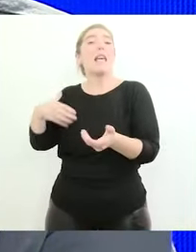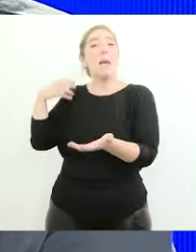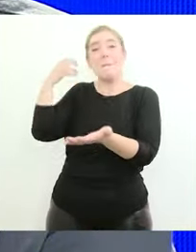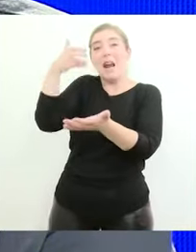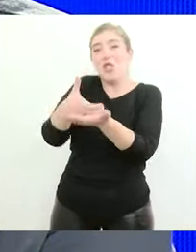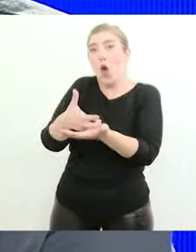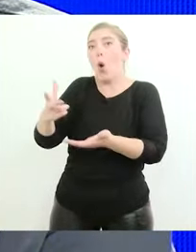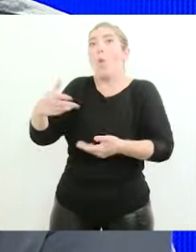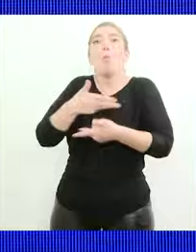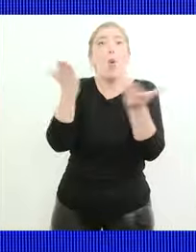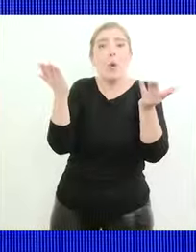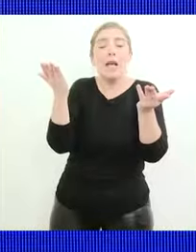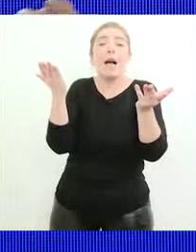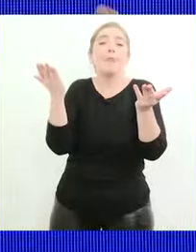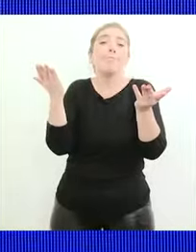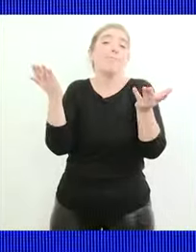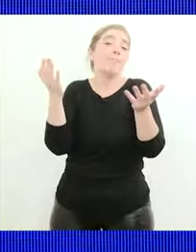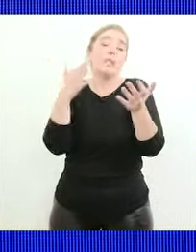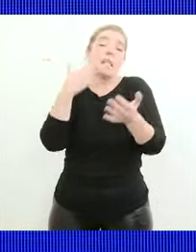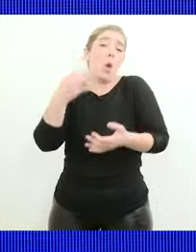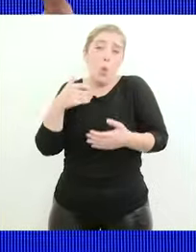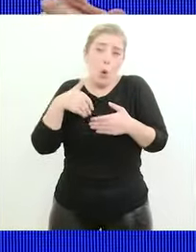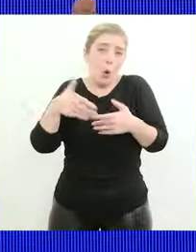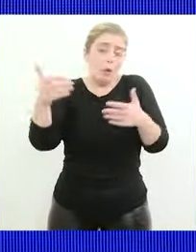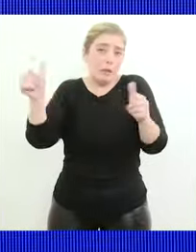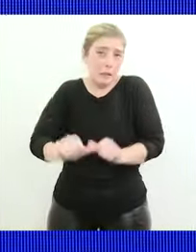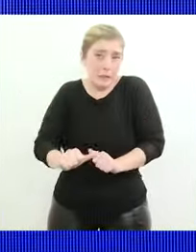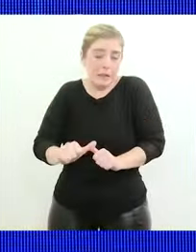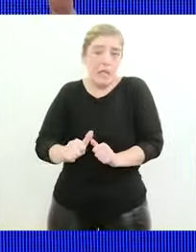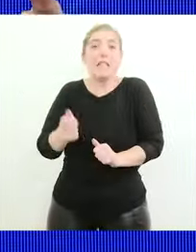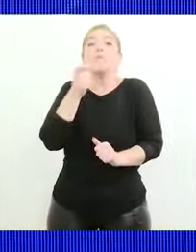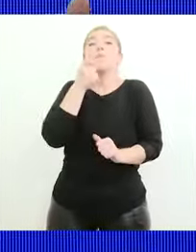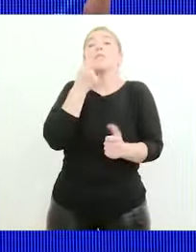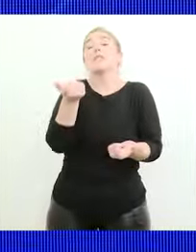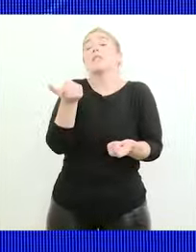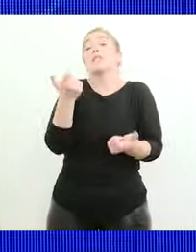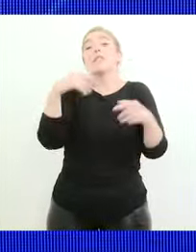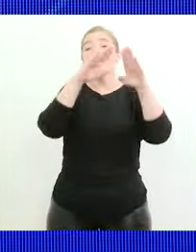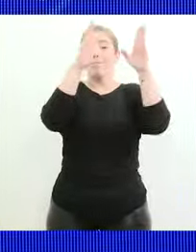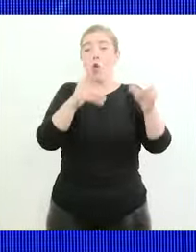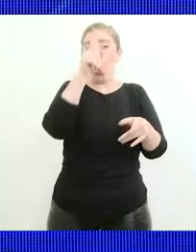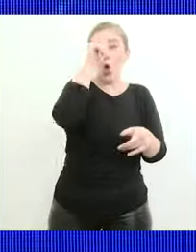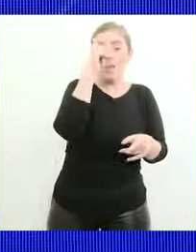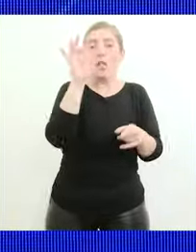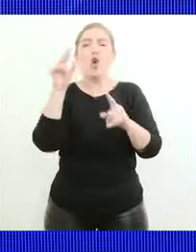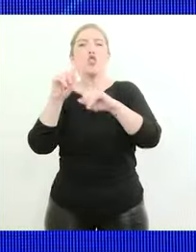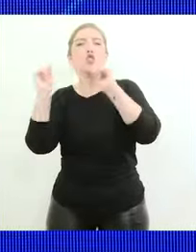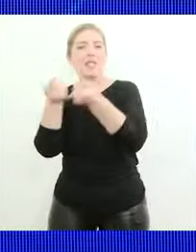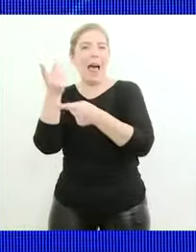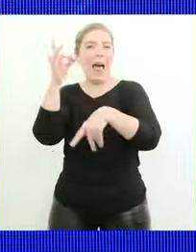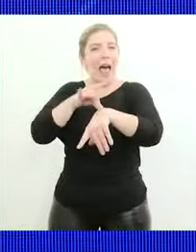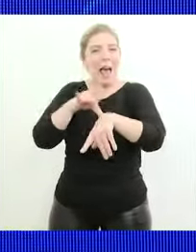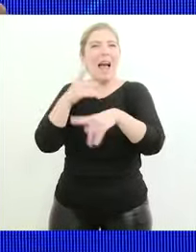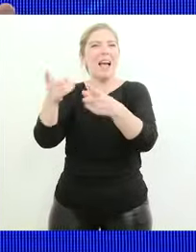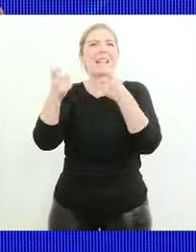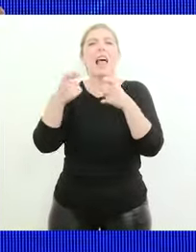porque probablemente los hospitales o las salas que necesitamos en algunos pueblos puedan